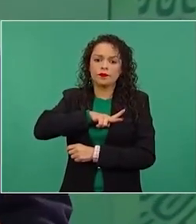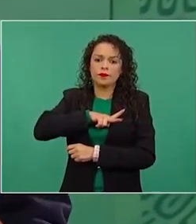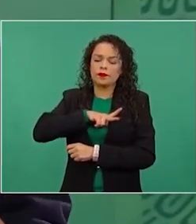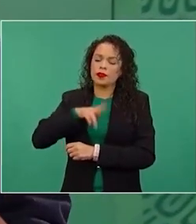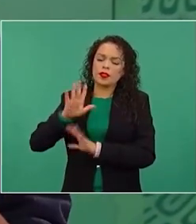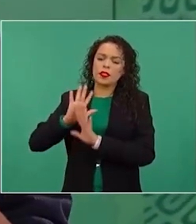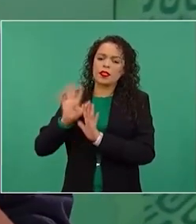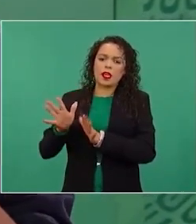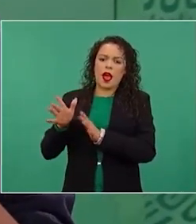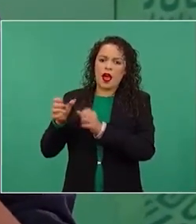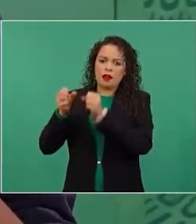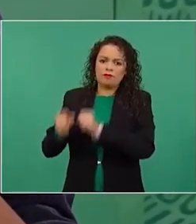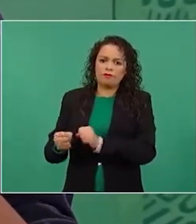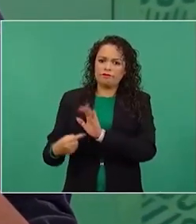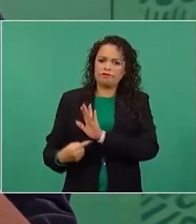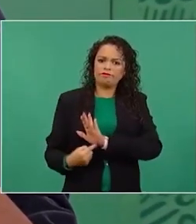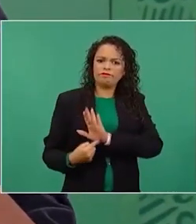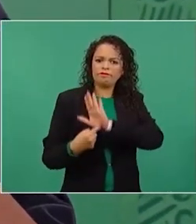demostrado,